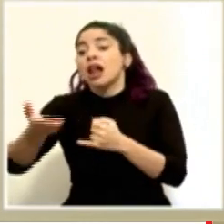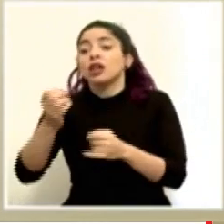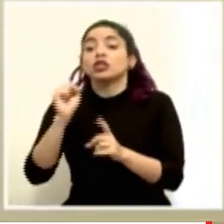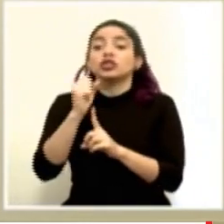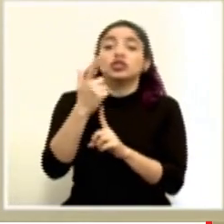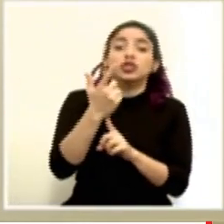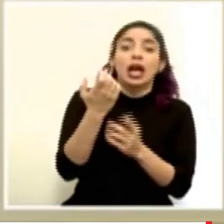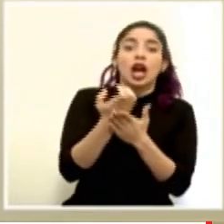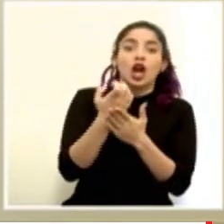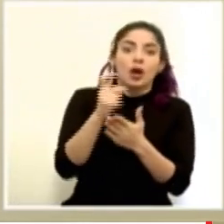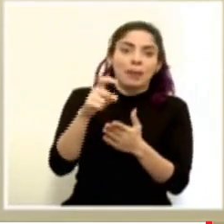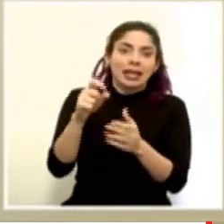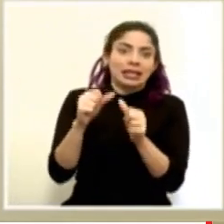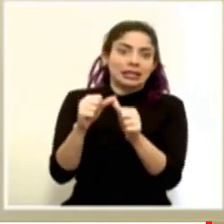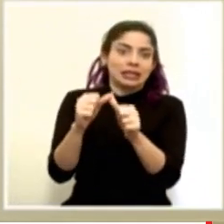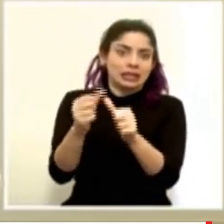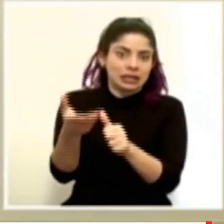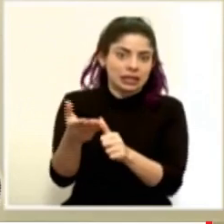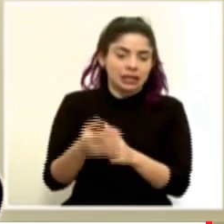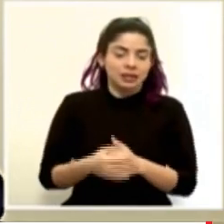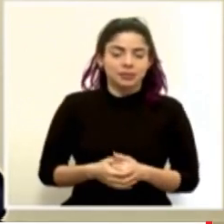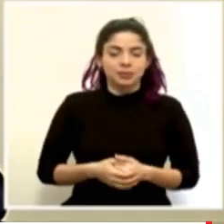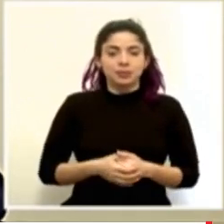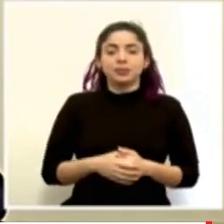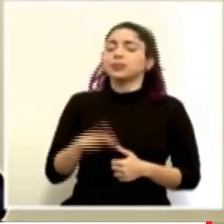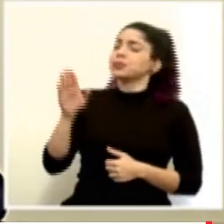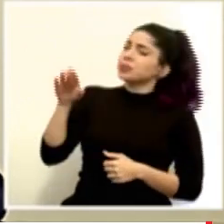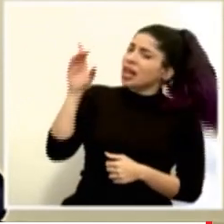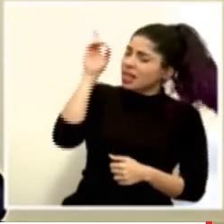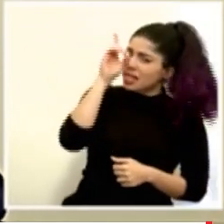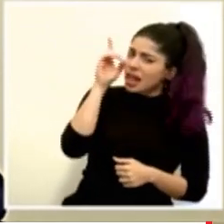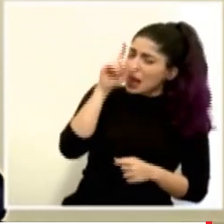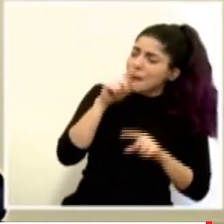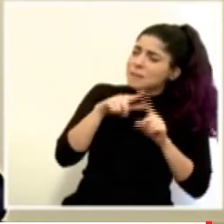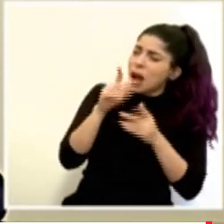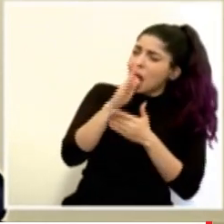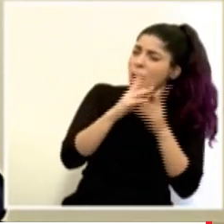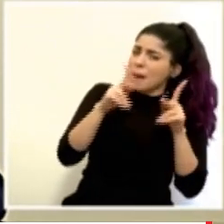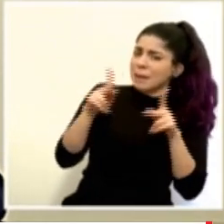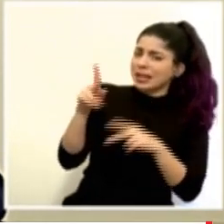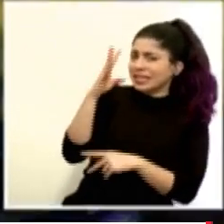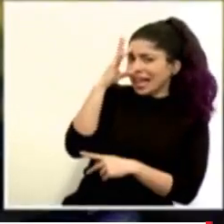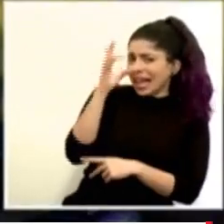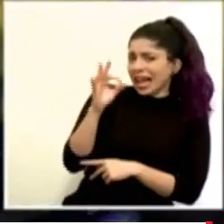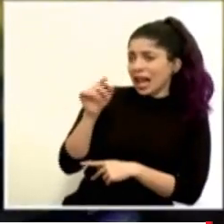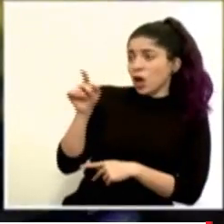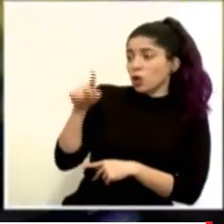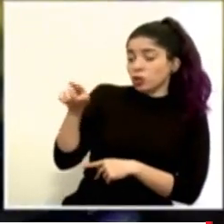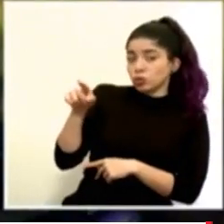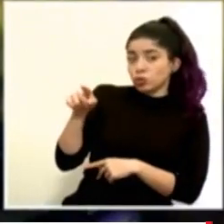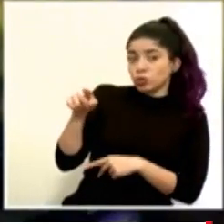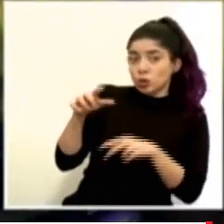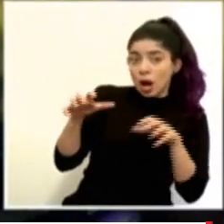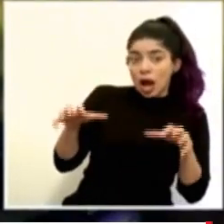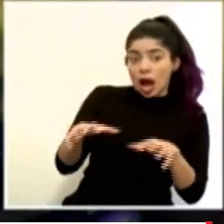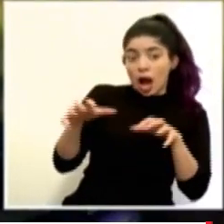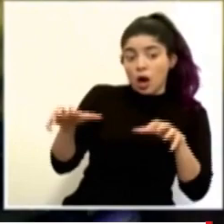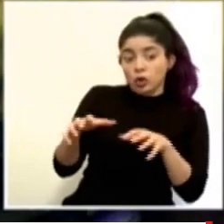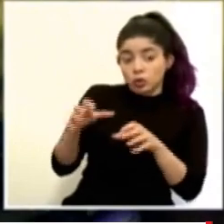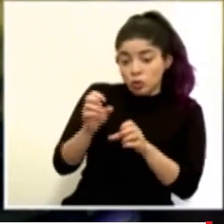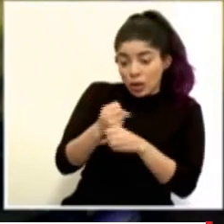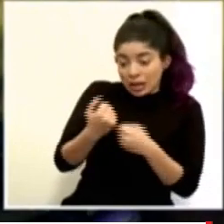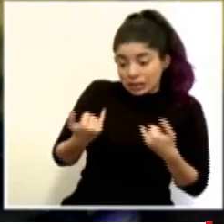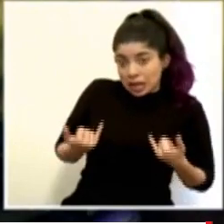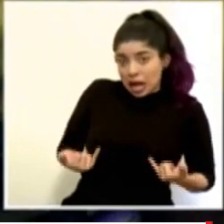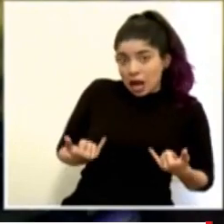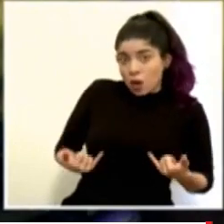también tiene que subsistir. Don Daniel, pero hay quienes consideran que lo que ustedes están actuando, ejecutando en